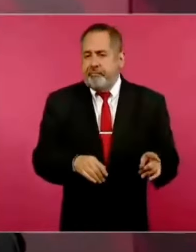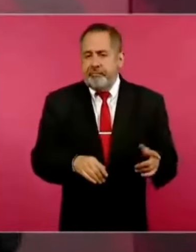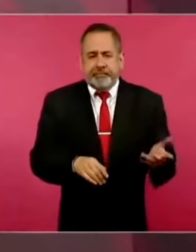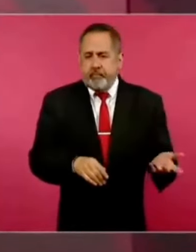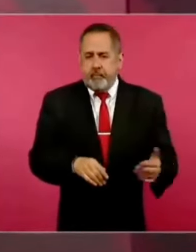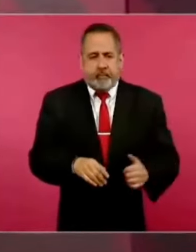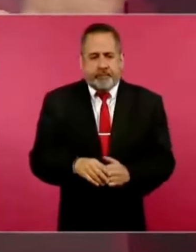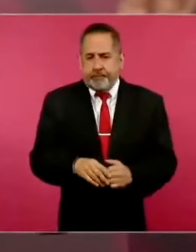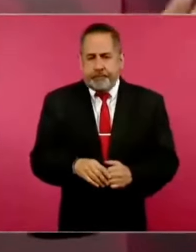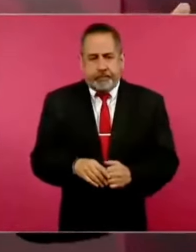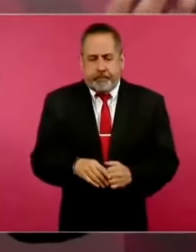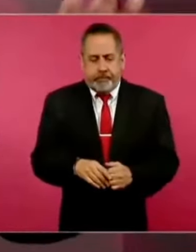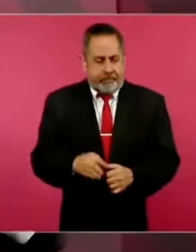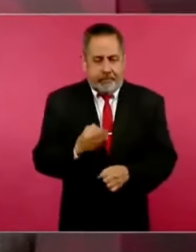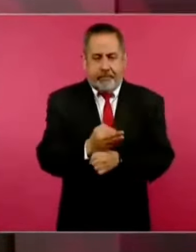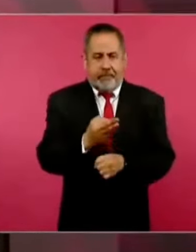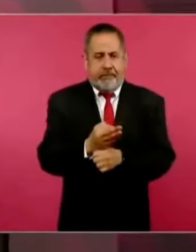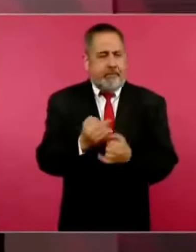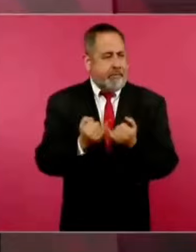Así como ahora,